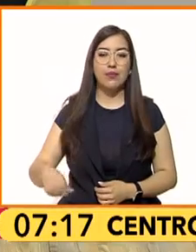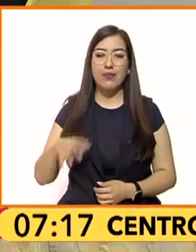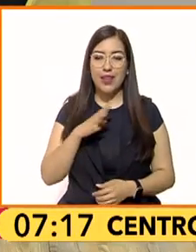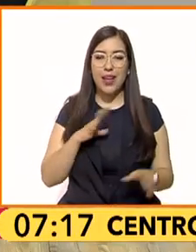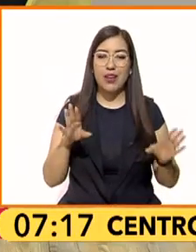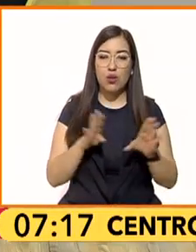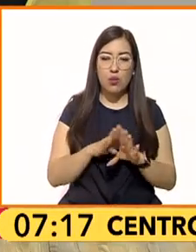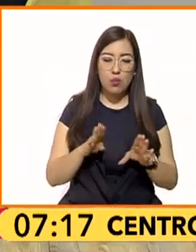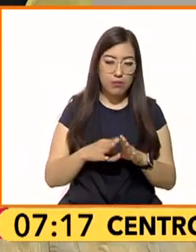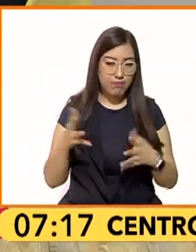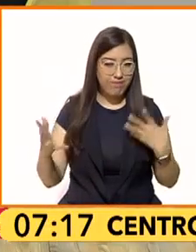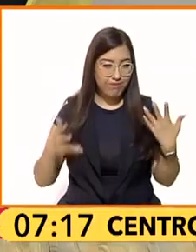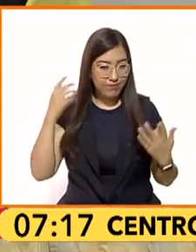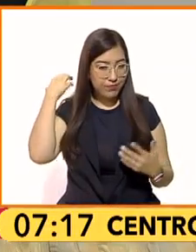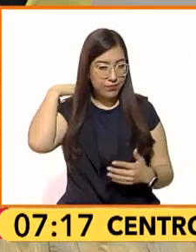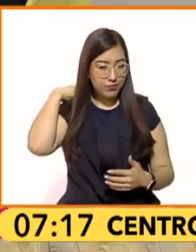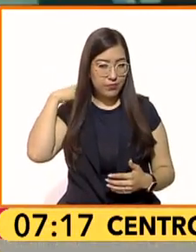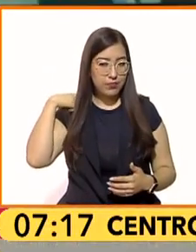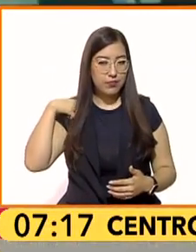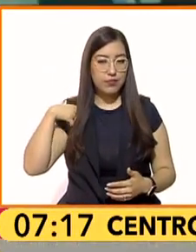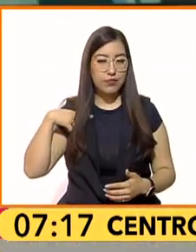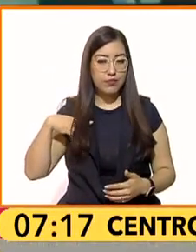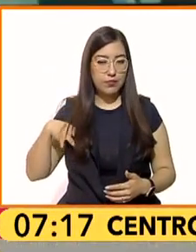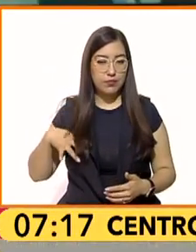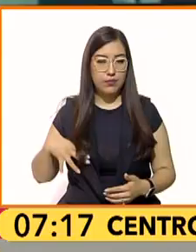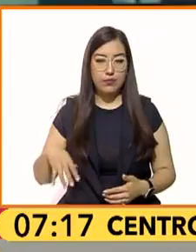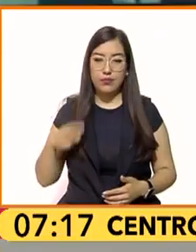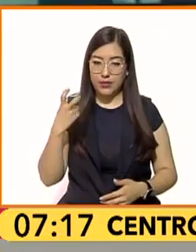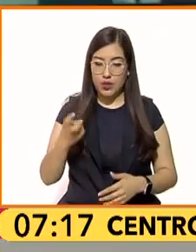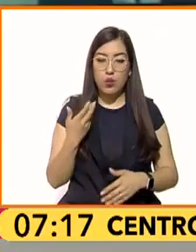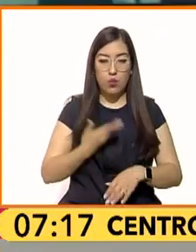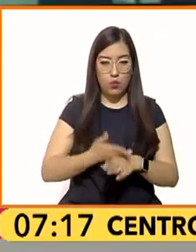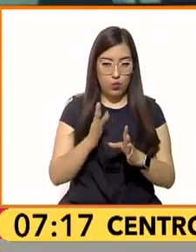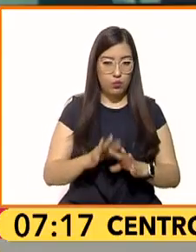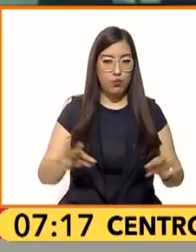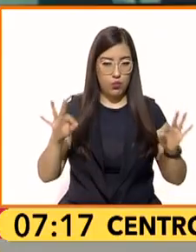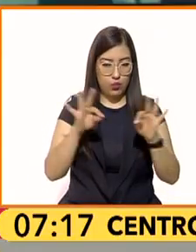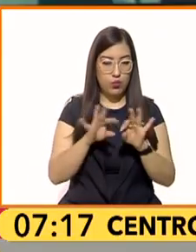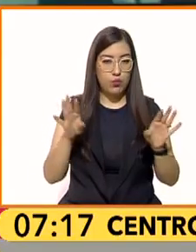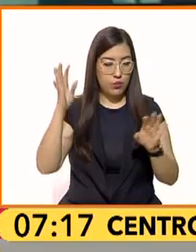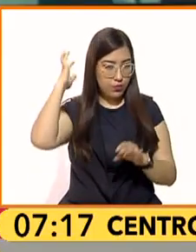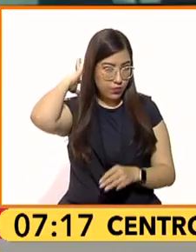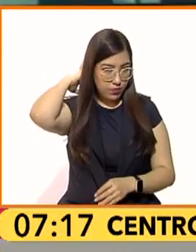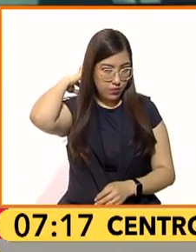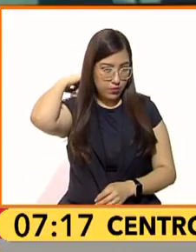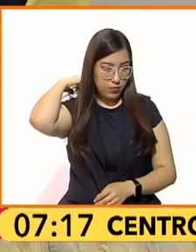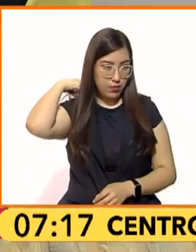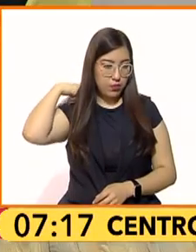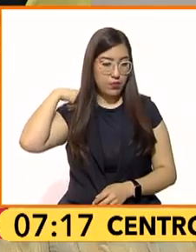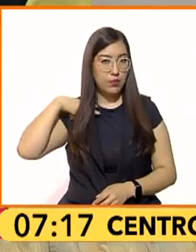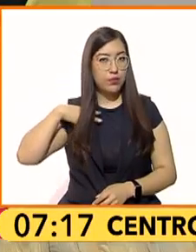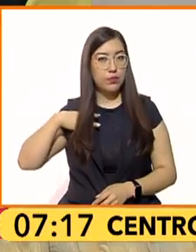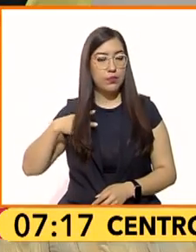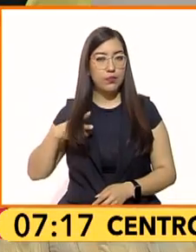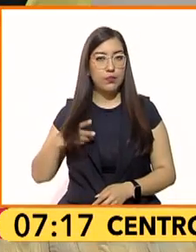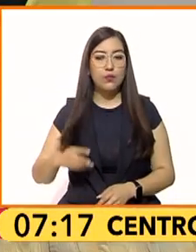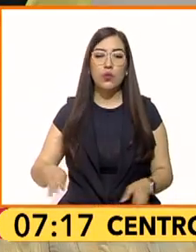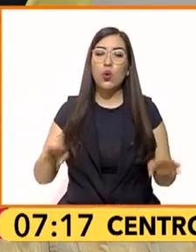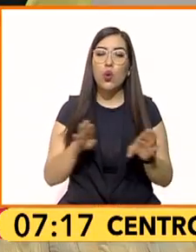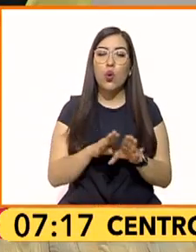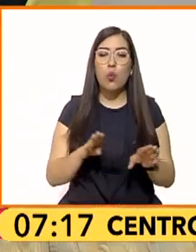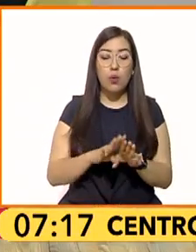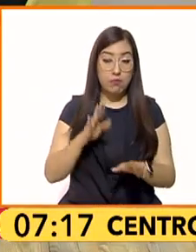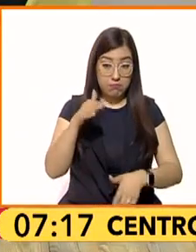lucha importante que hay que estar muy, muy atentos. ¿Dónde va a llegar? No sé, la verdad no sé.